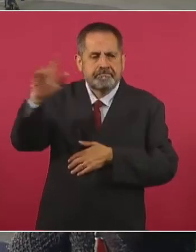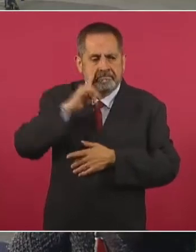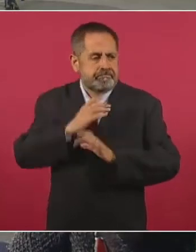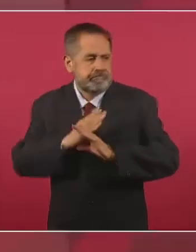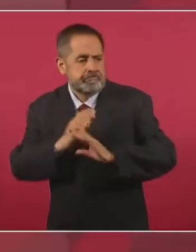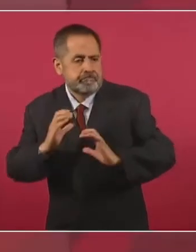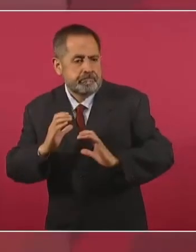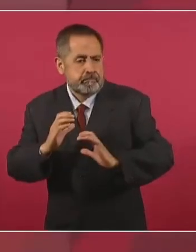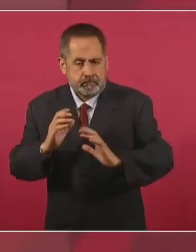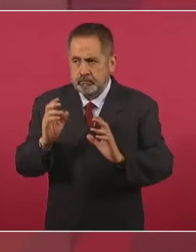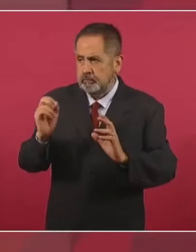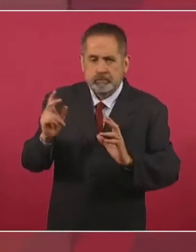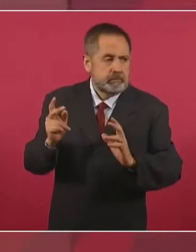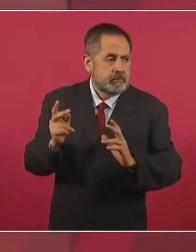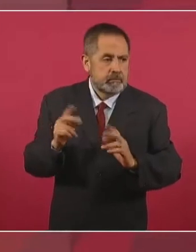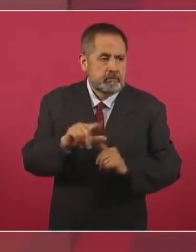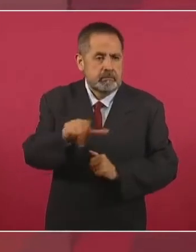ahora qué sigue?